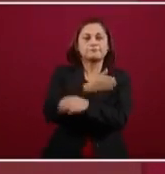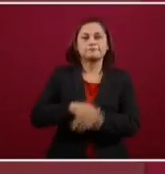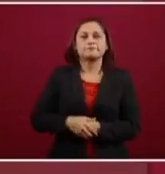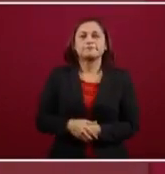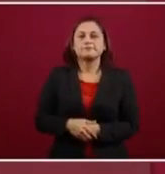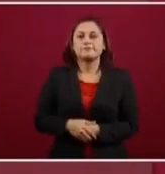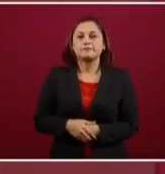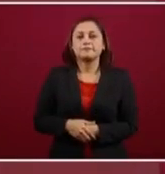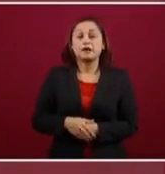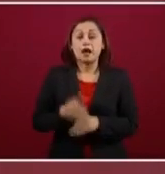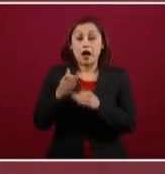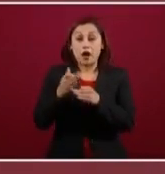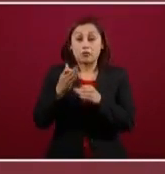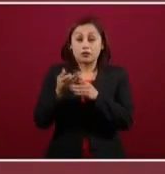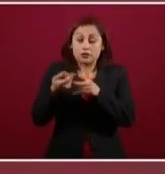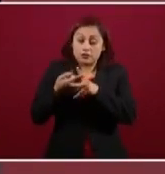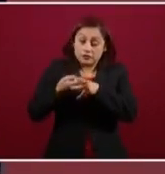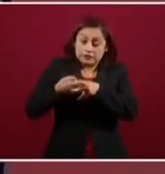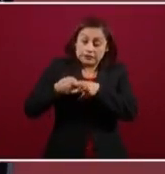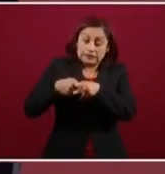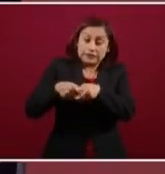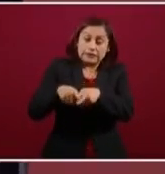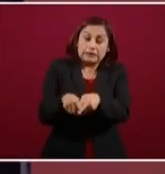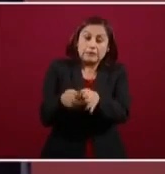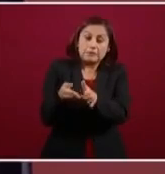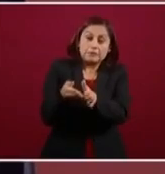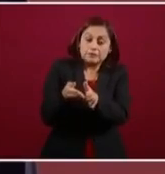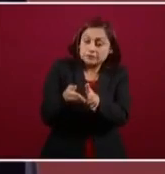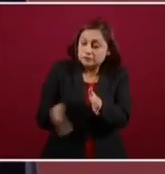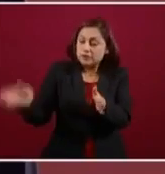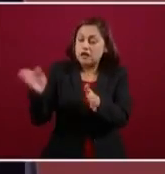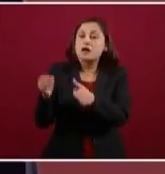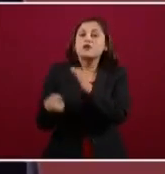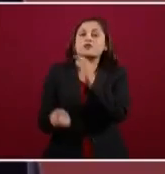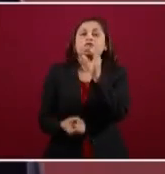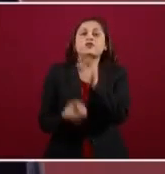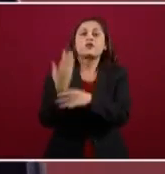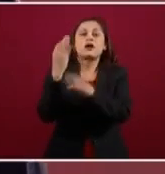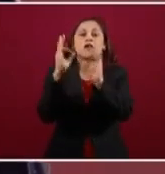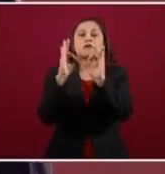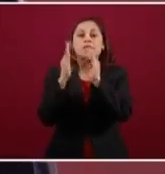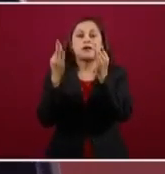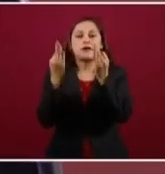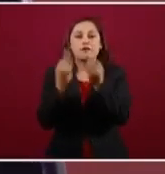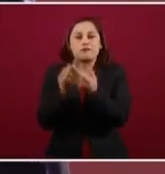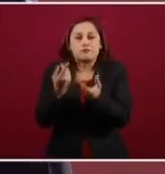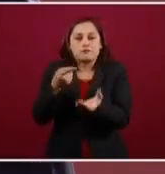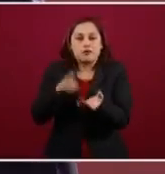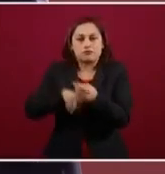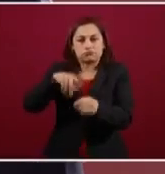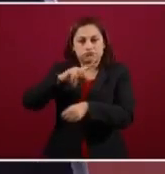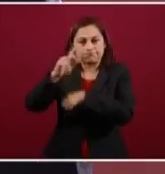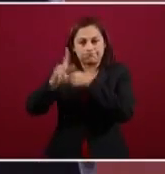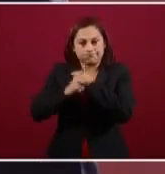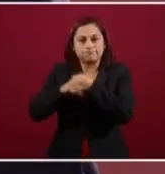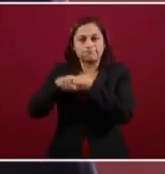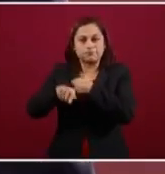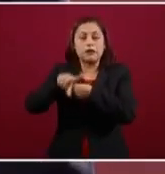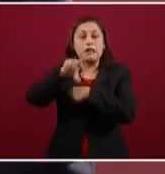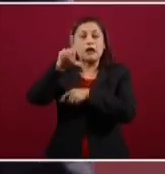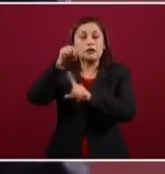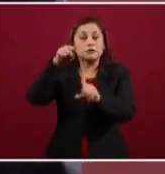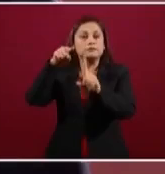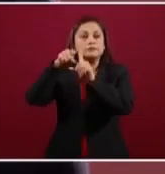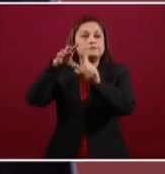Estamos iniciando una etapa nueva en la vida pública del país y van a haber resultados. Vamos